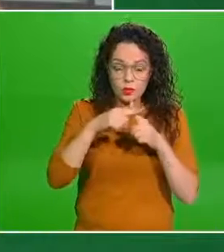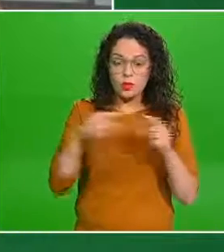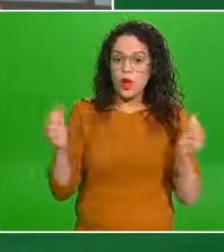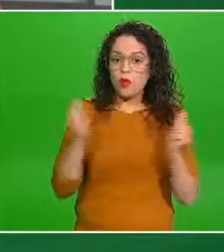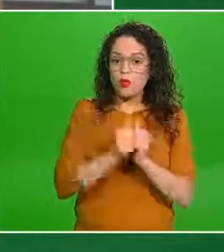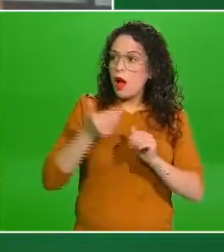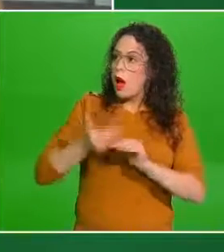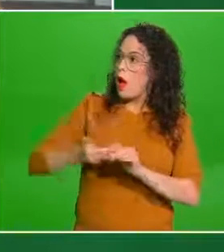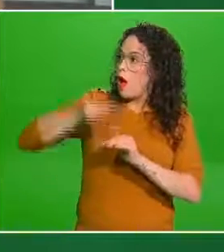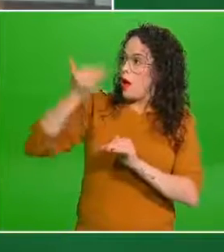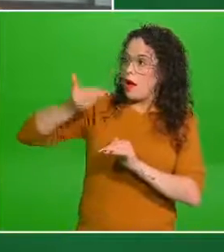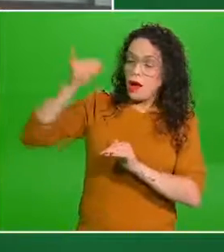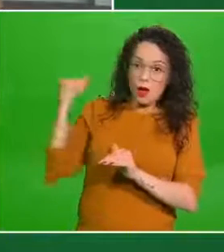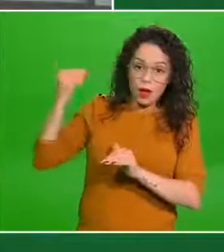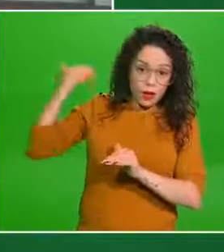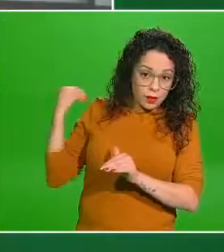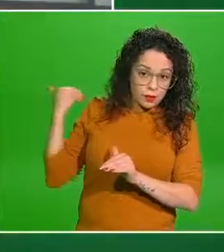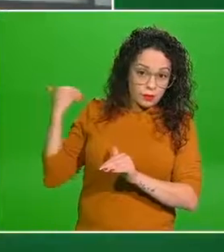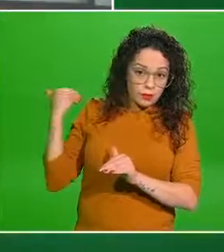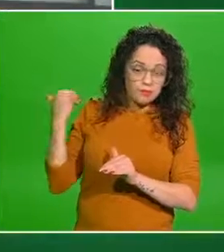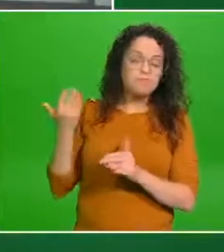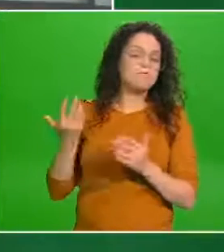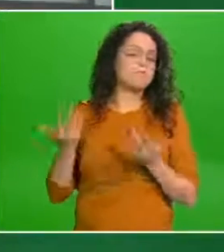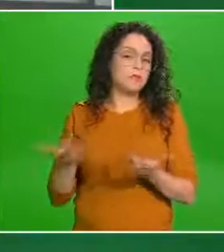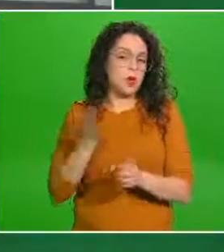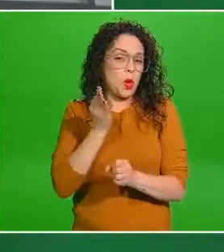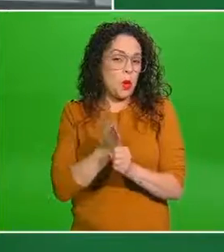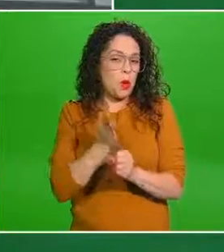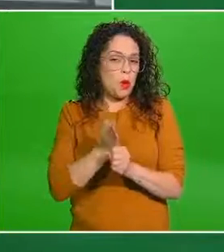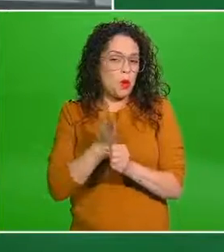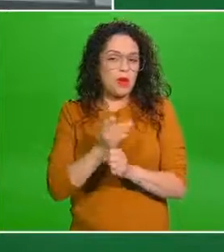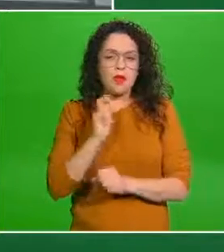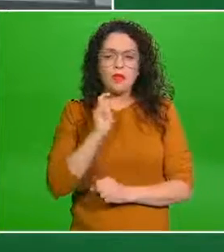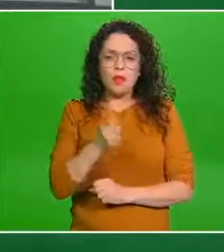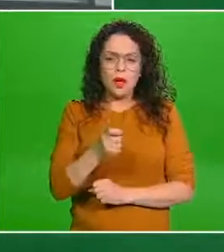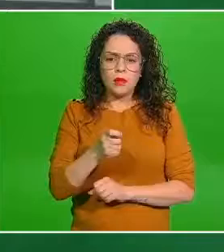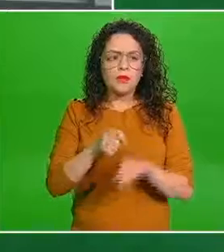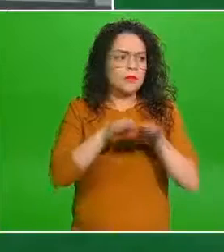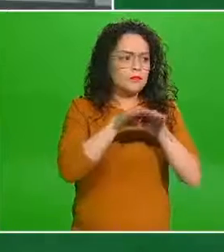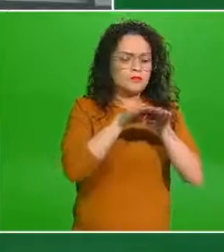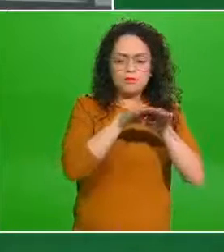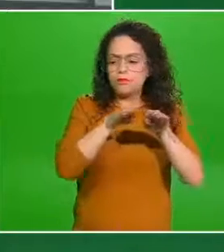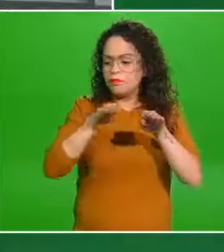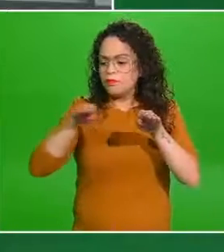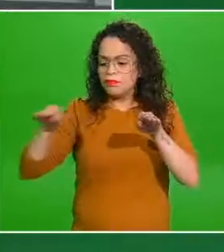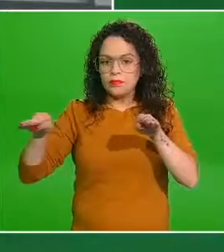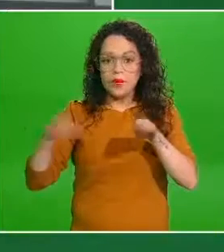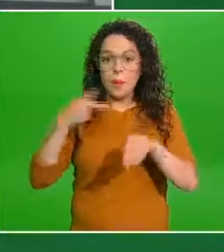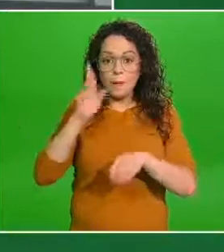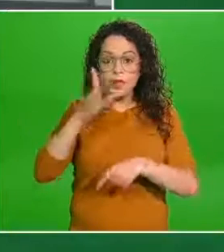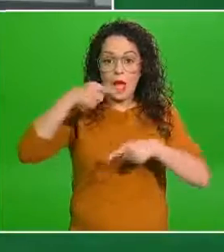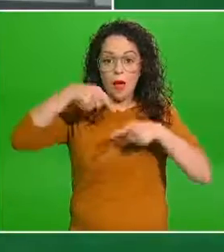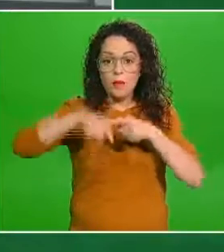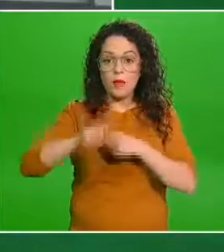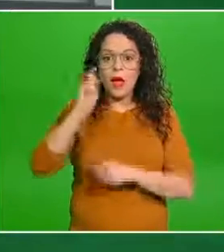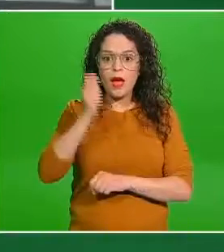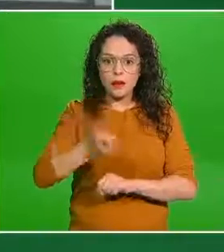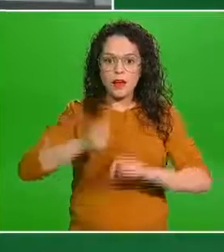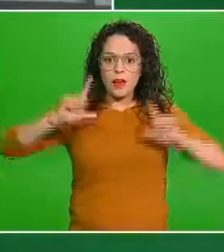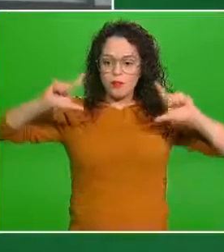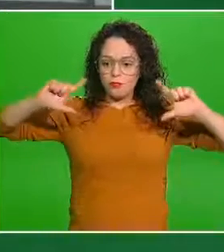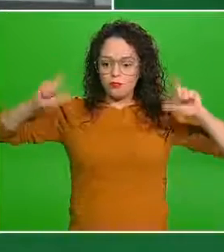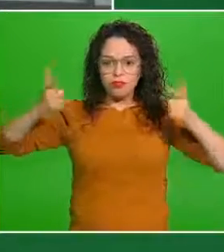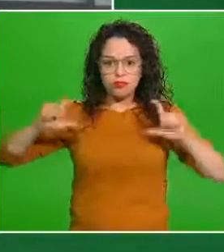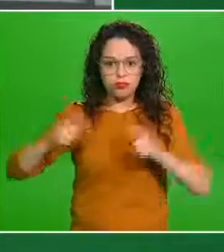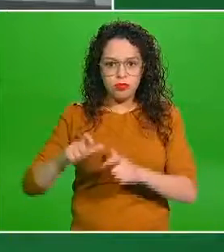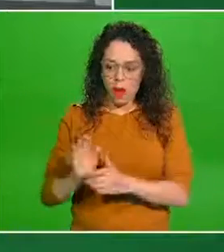positividades anteriores, la verdad es que ahorita mantenemos una meseta que inclusive va hacia la baja. Esto tiende a ocurrir cuando